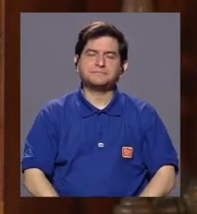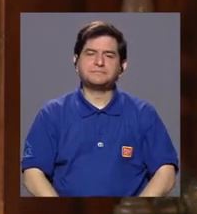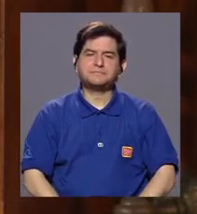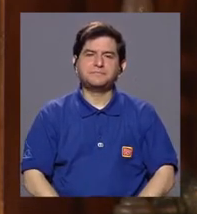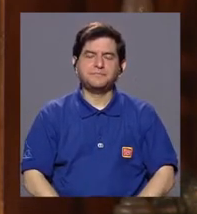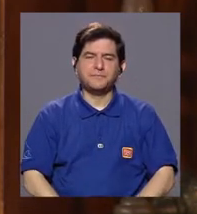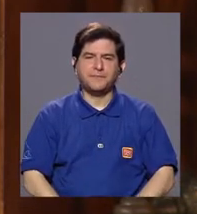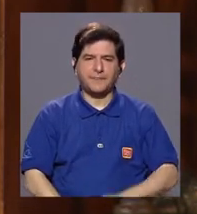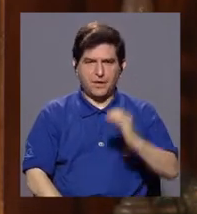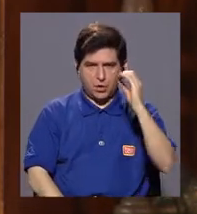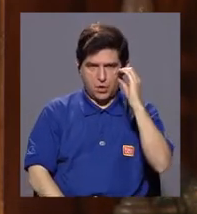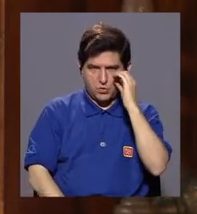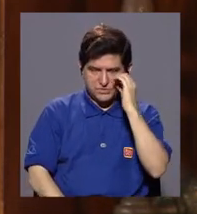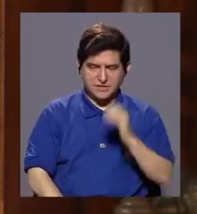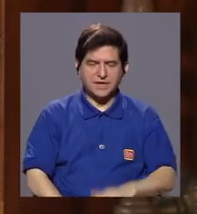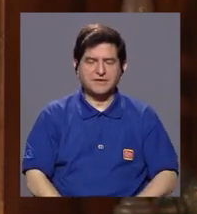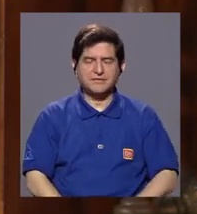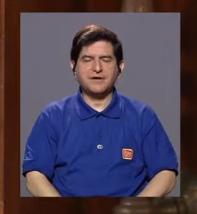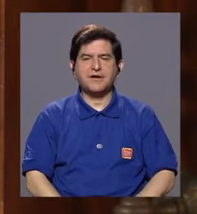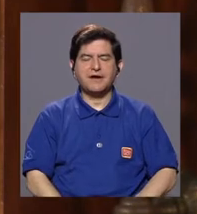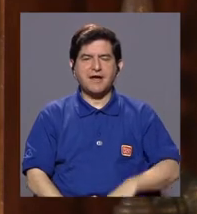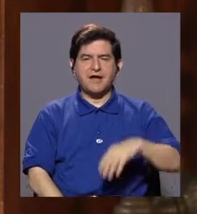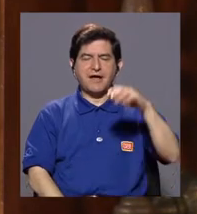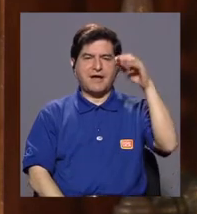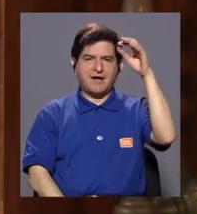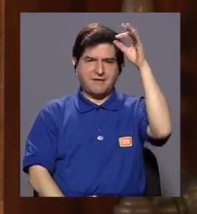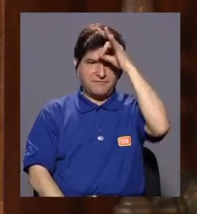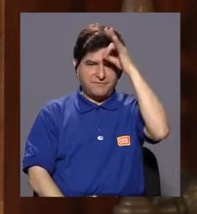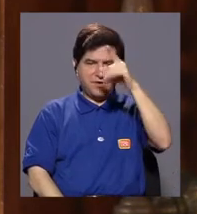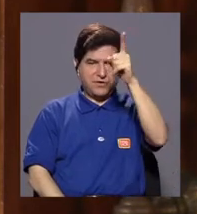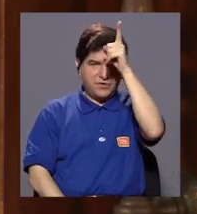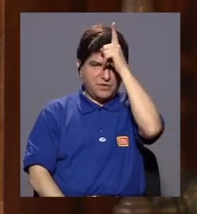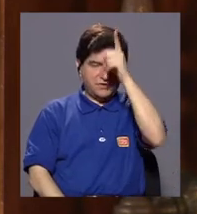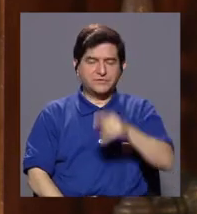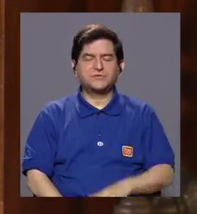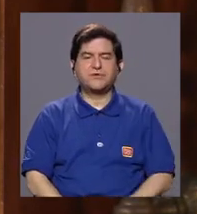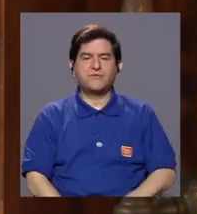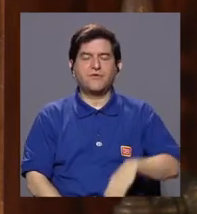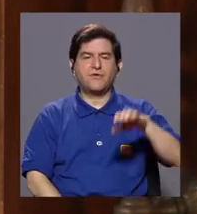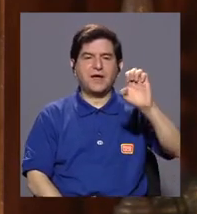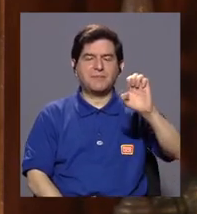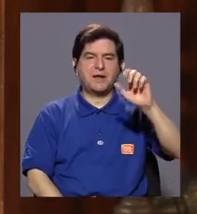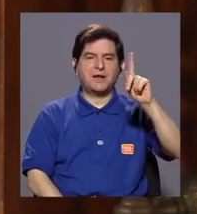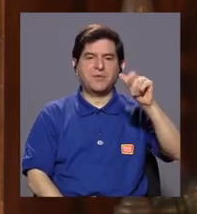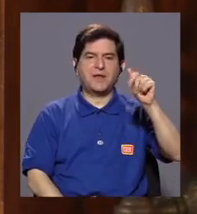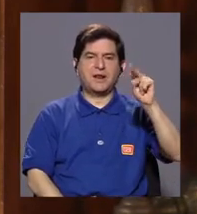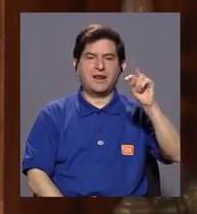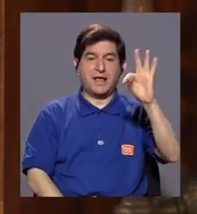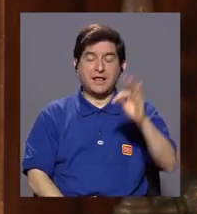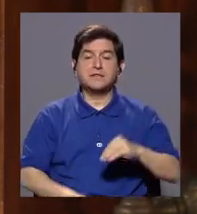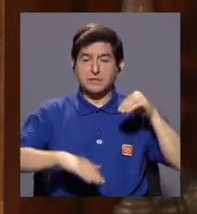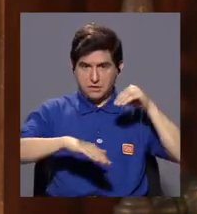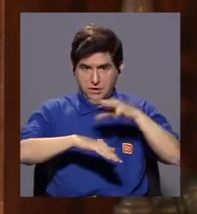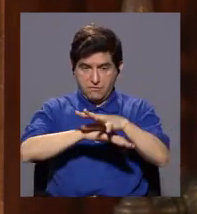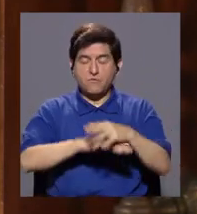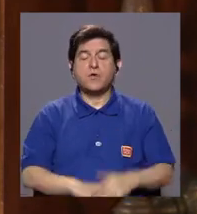Don Oscar, el filósofo alemán Immanuel Kant, tan influyente en la historia de la